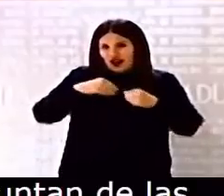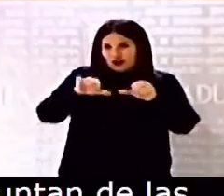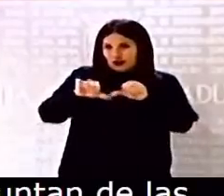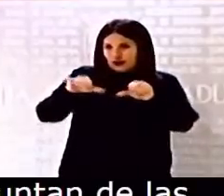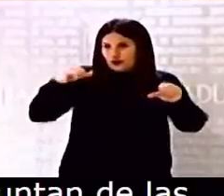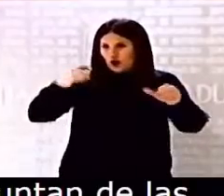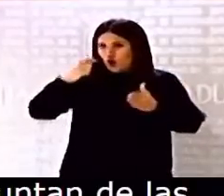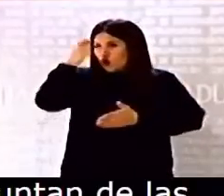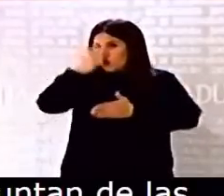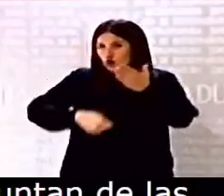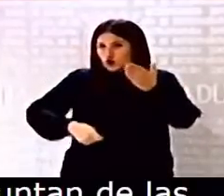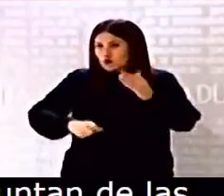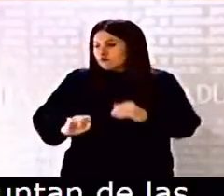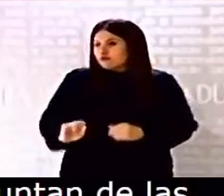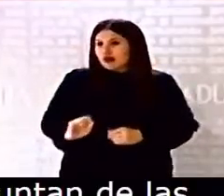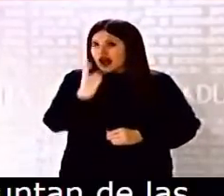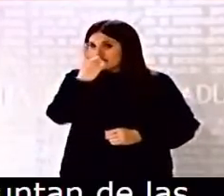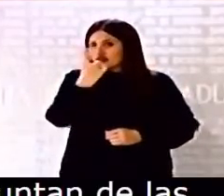la sensación